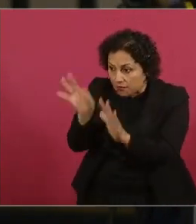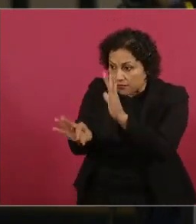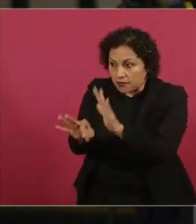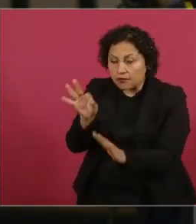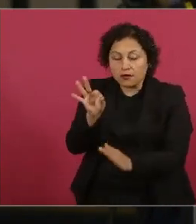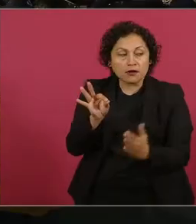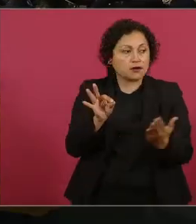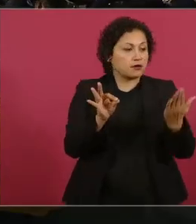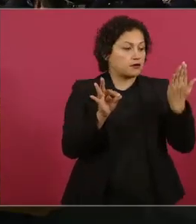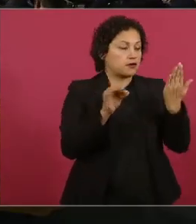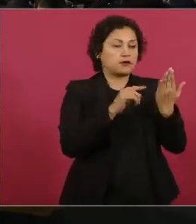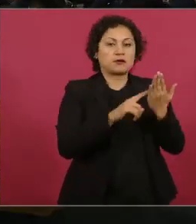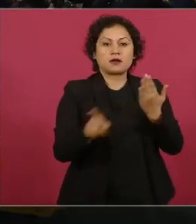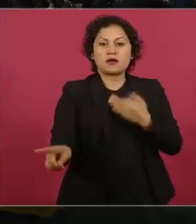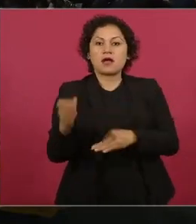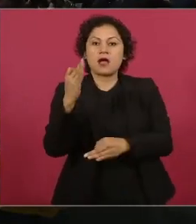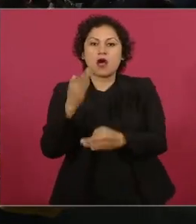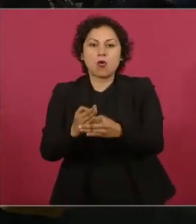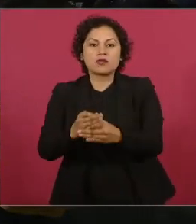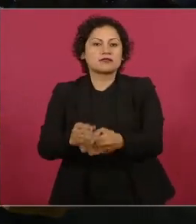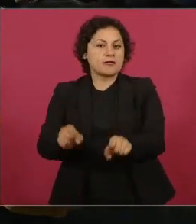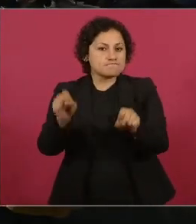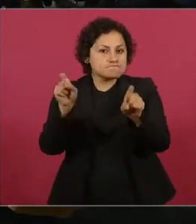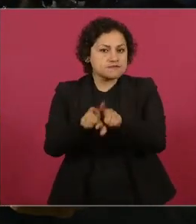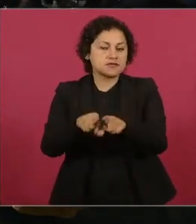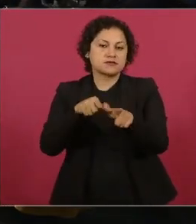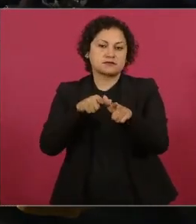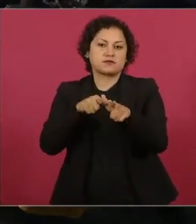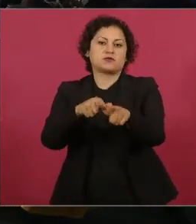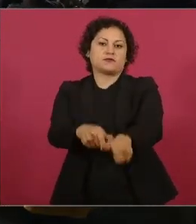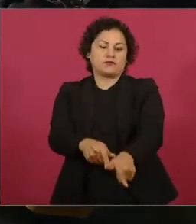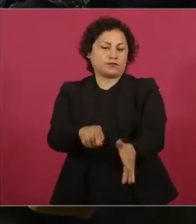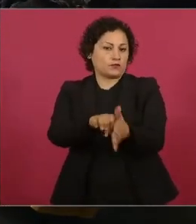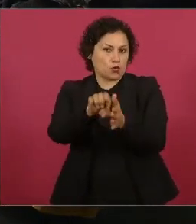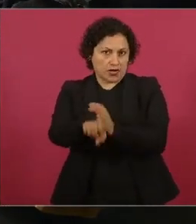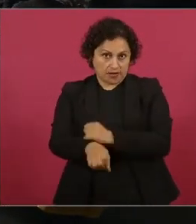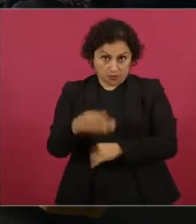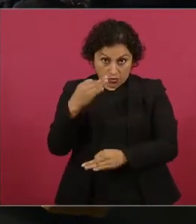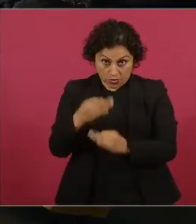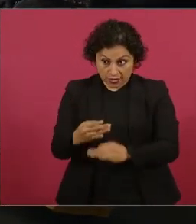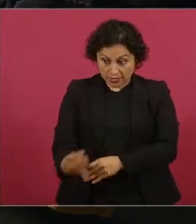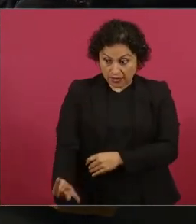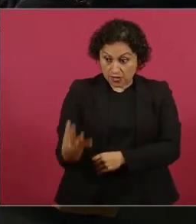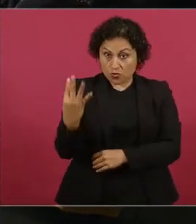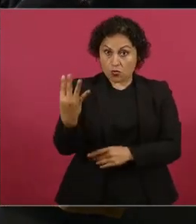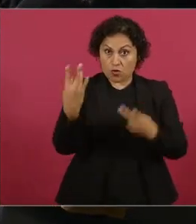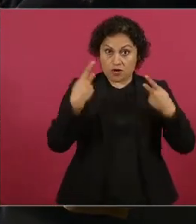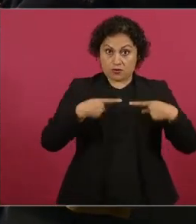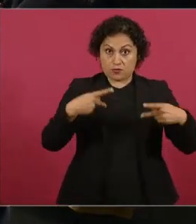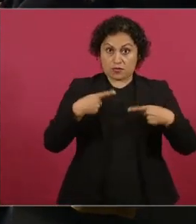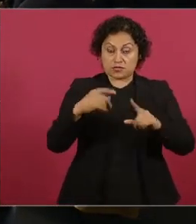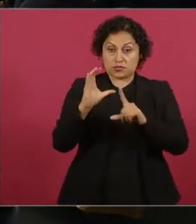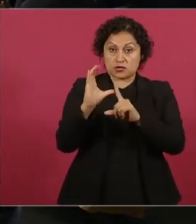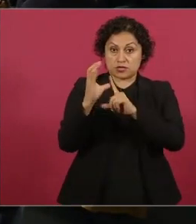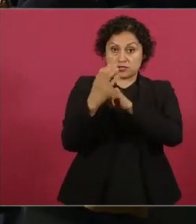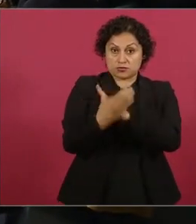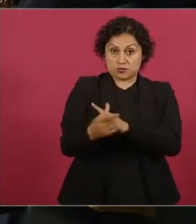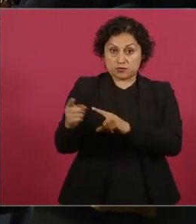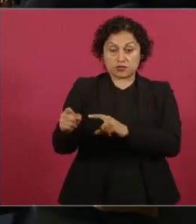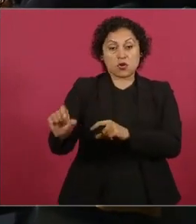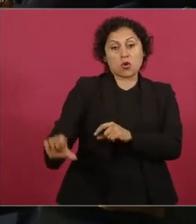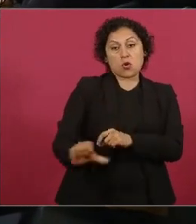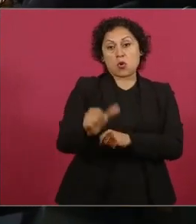actualmente. Las tarjetas corporativas que tienen asignados los cuatro comisionados actuales y un alto